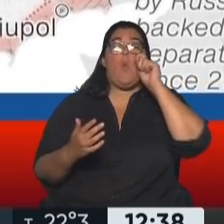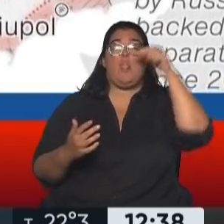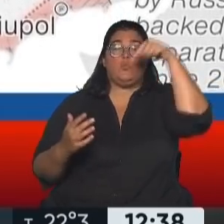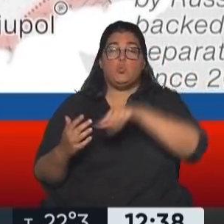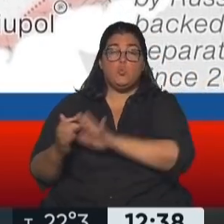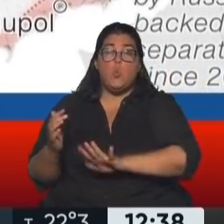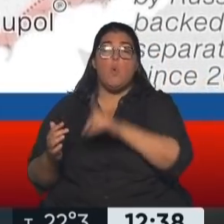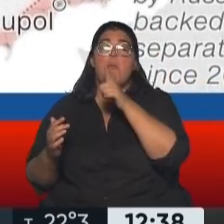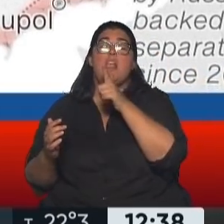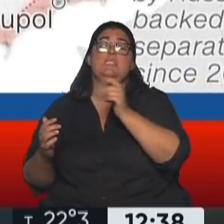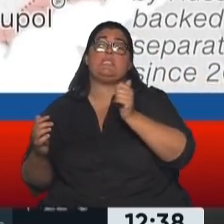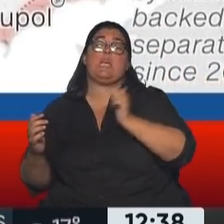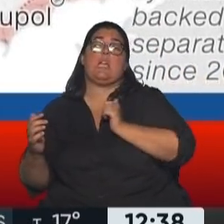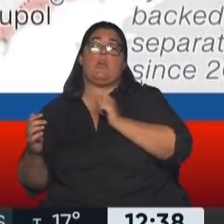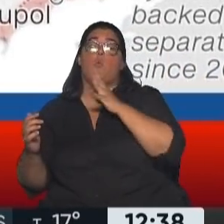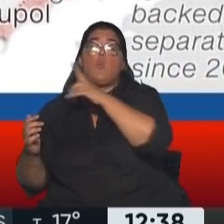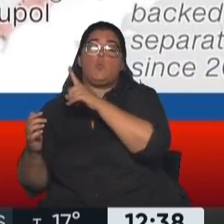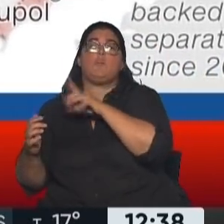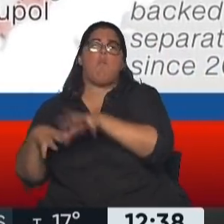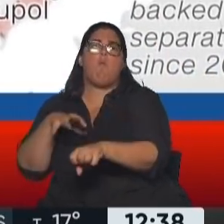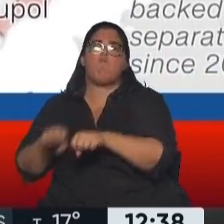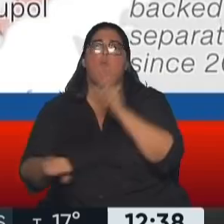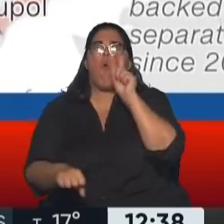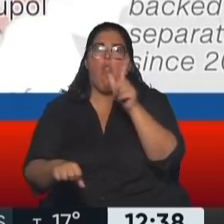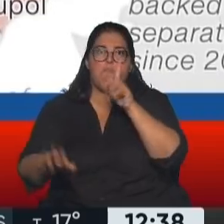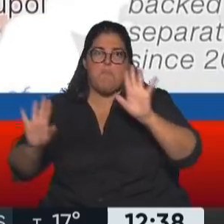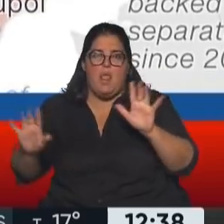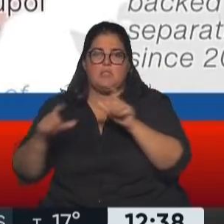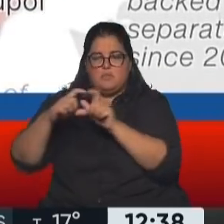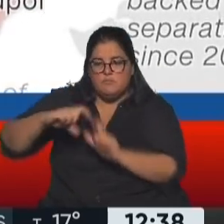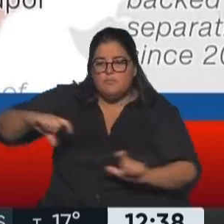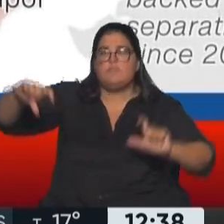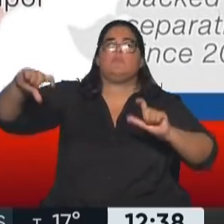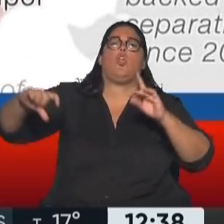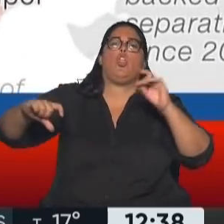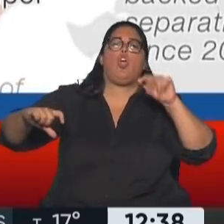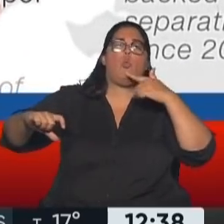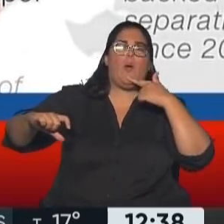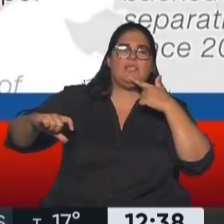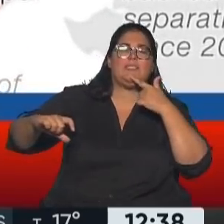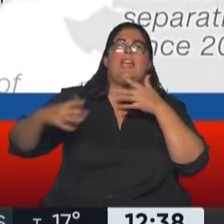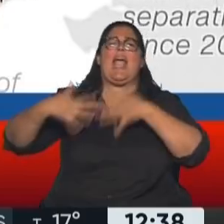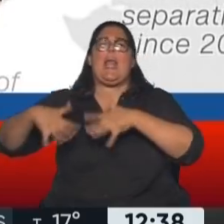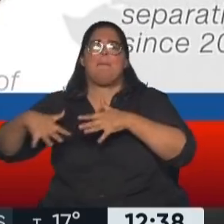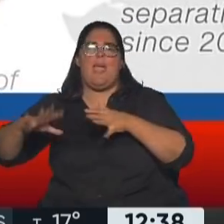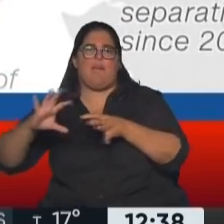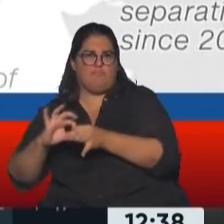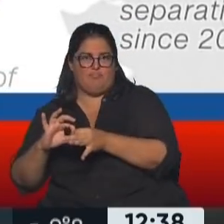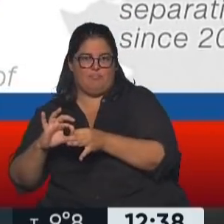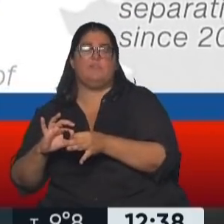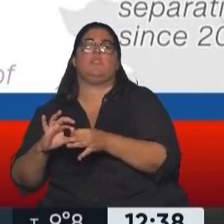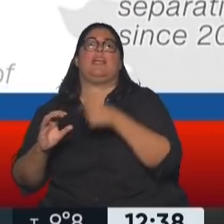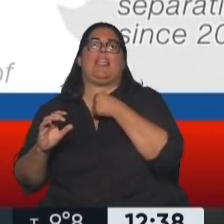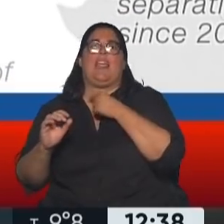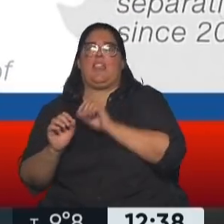rusas parecen estar logrando en parte sus objetivos, consolidando una franja que une el Donbass con la península de Crimea y pretende extenderse